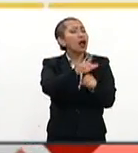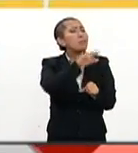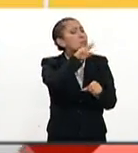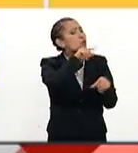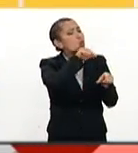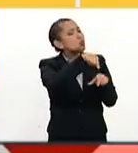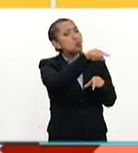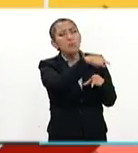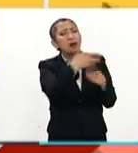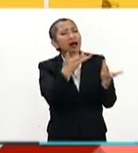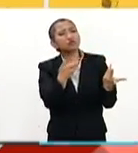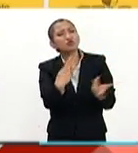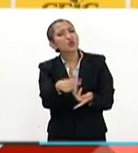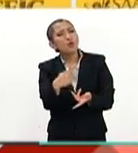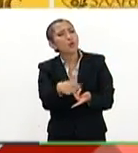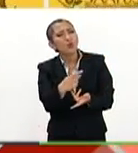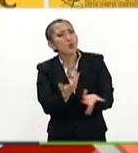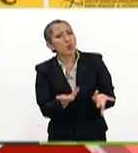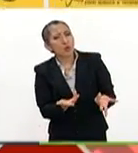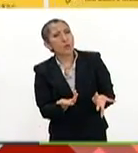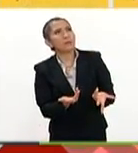ustedes